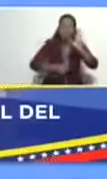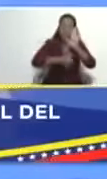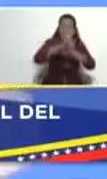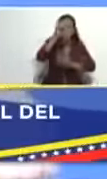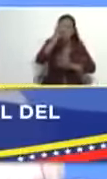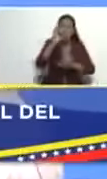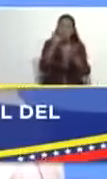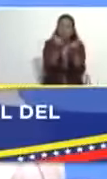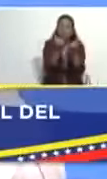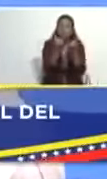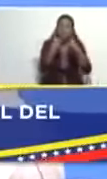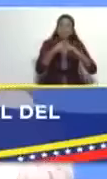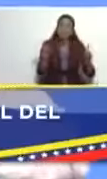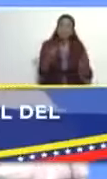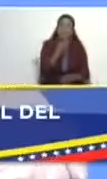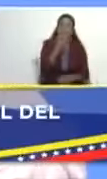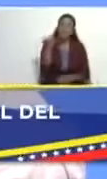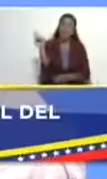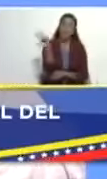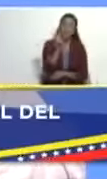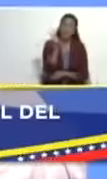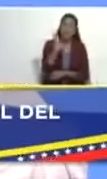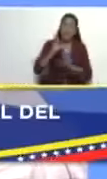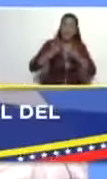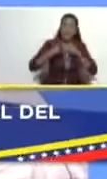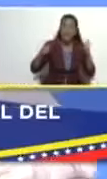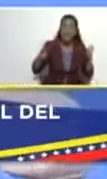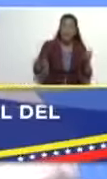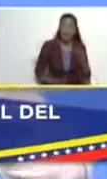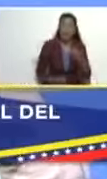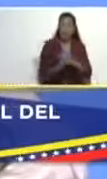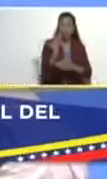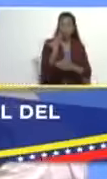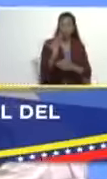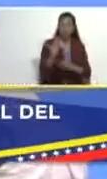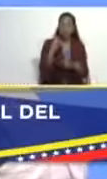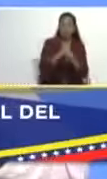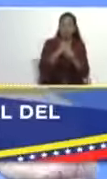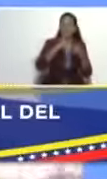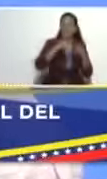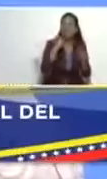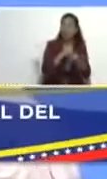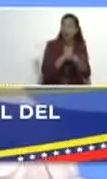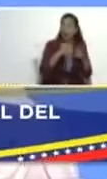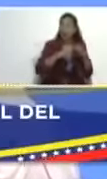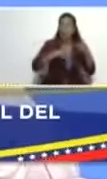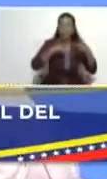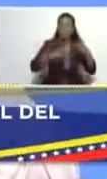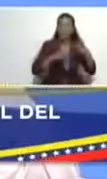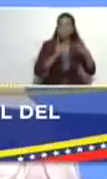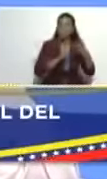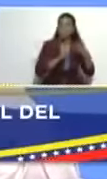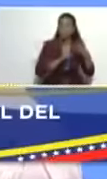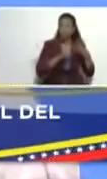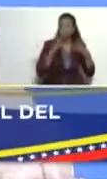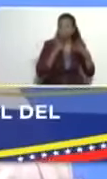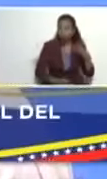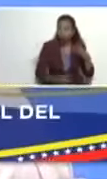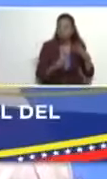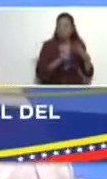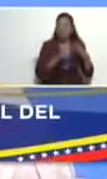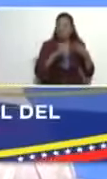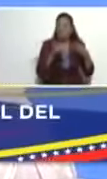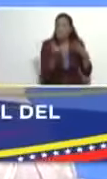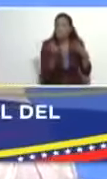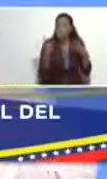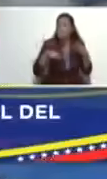de la nueva economía, que genere empleo productivo, que